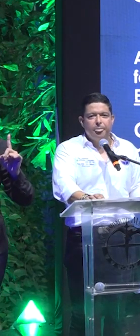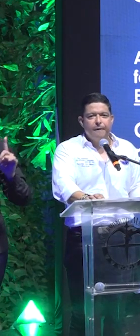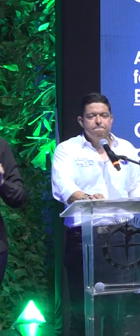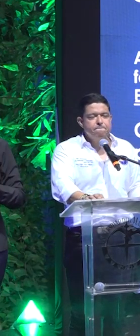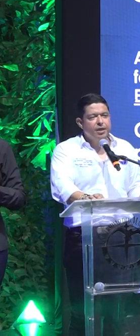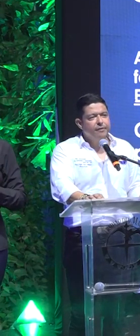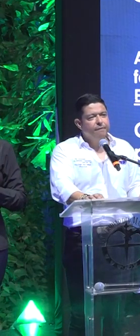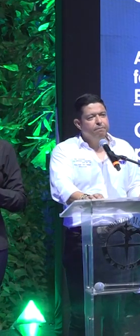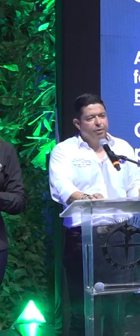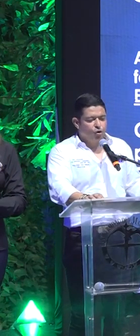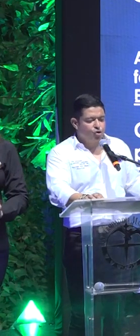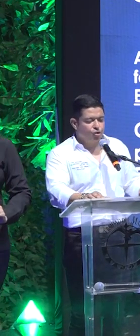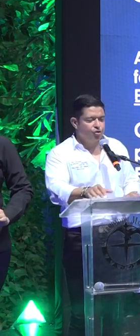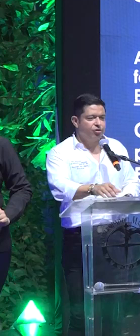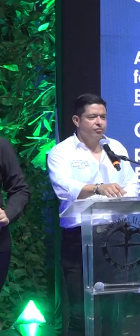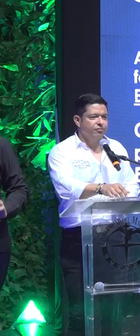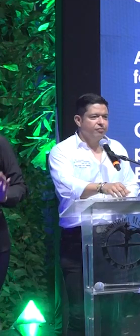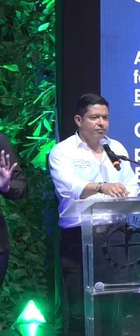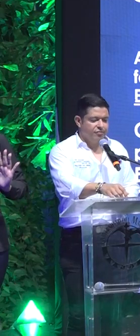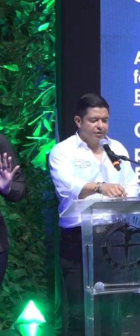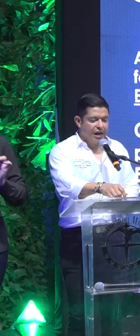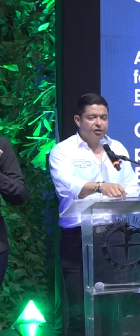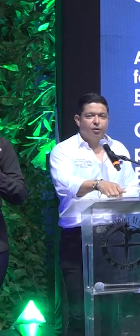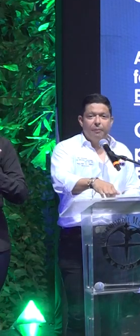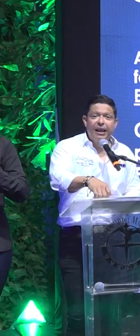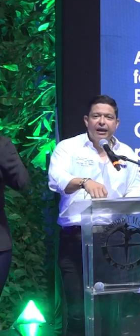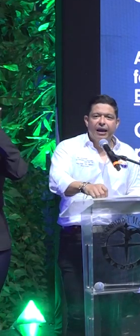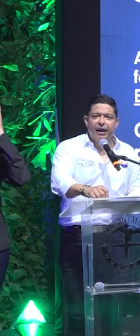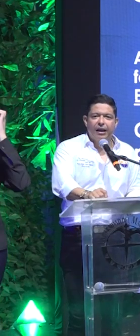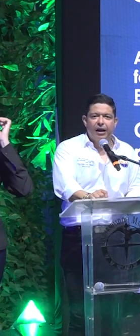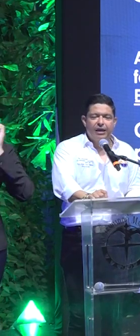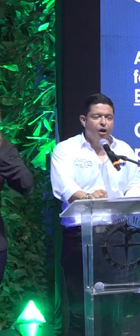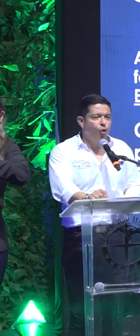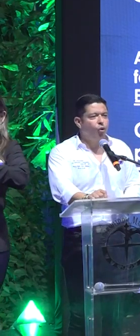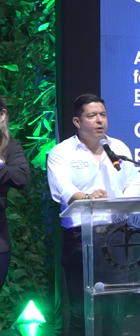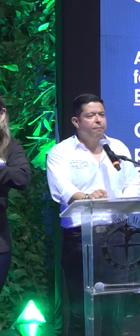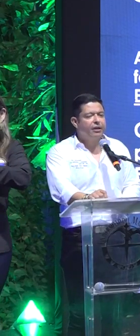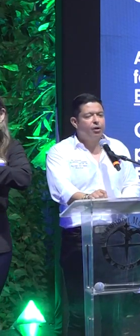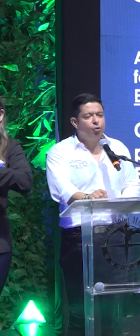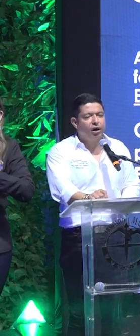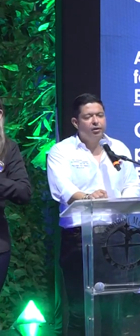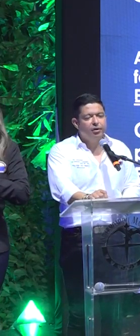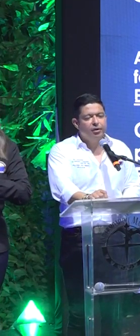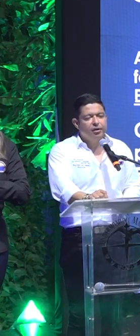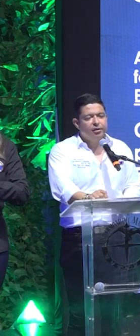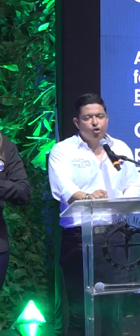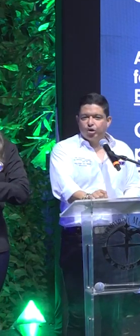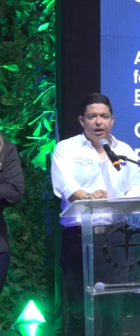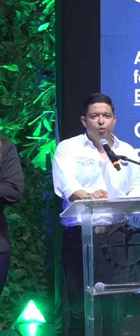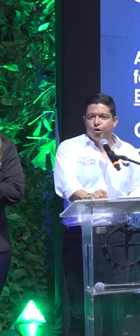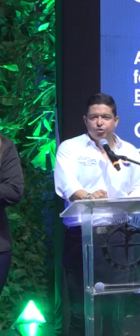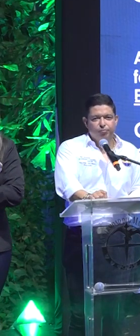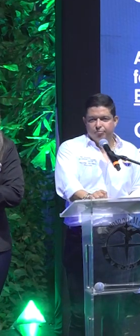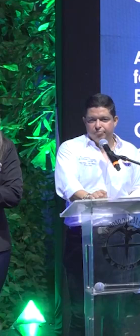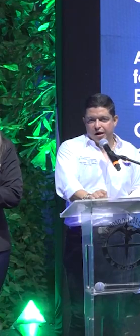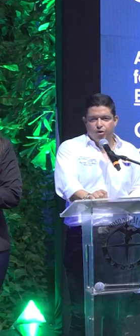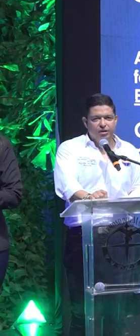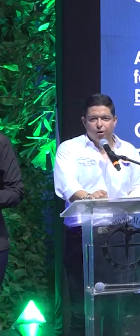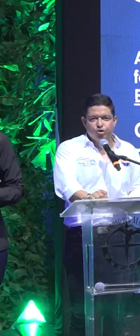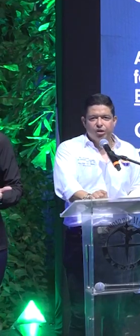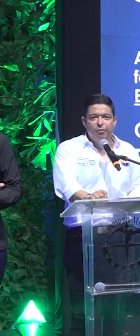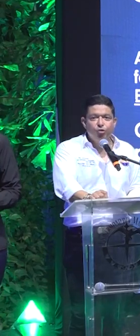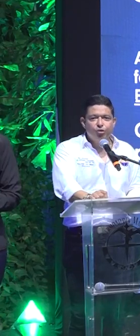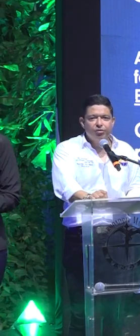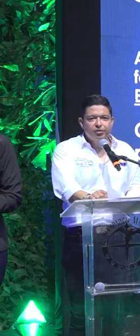mundo. Pero nosotros, en Latinoamérica en general y en Colombia en particular, no tenemos los